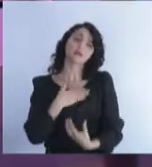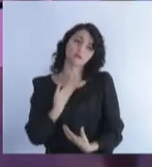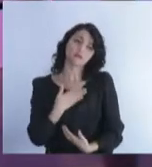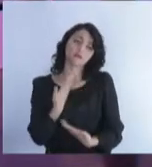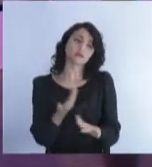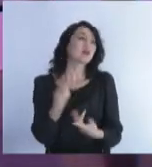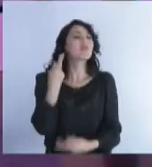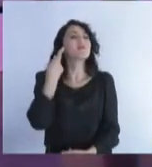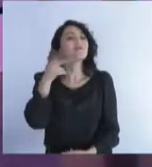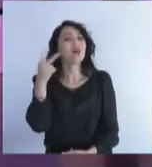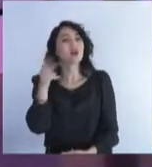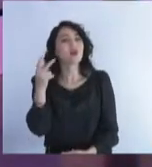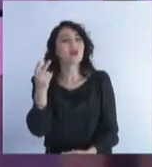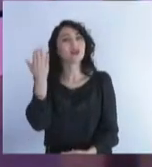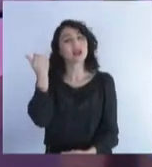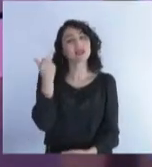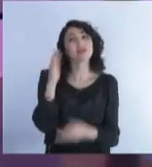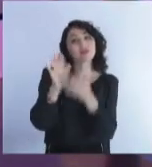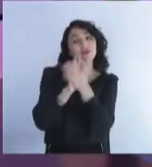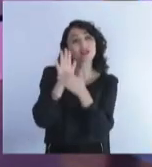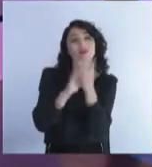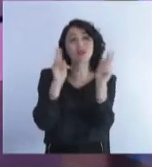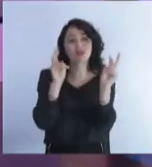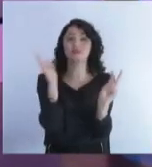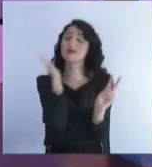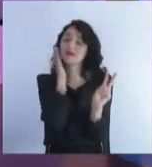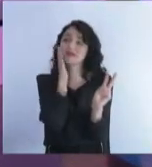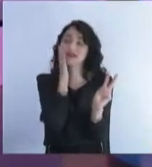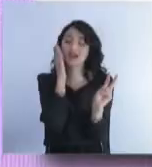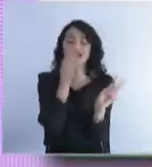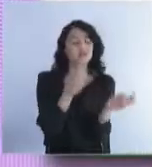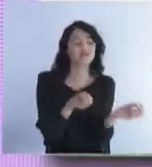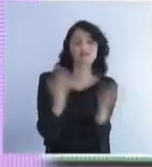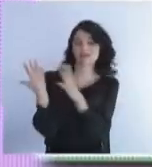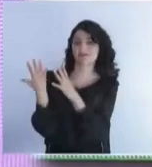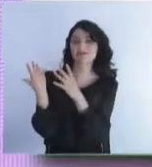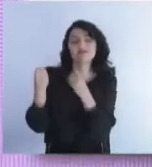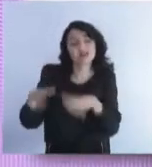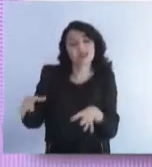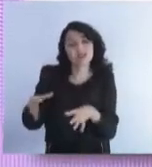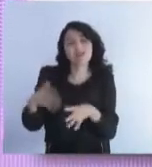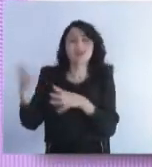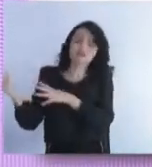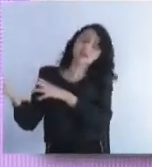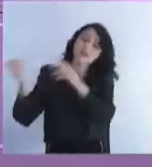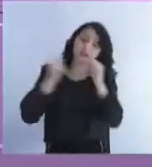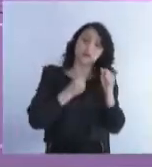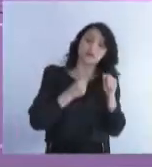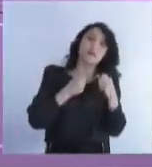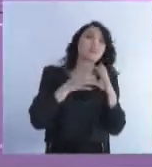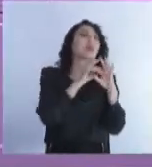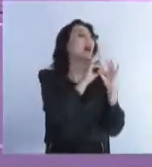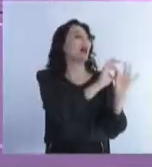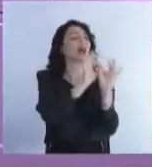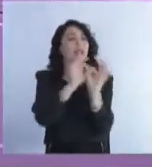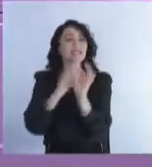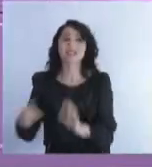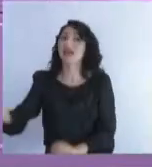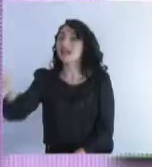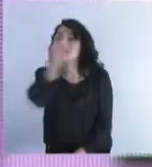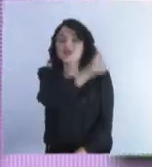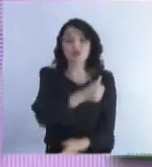que, como la amabilidad que comentábamos, han quedado tan atrás, ¿verdad? Tenemos que agradecer a todos ustedes que han estado